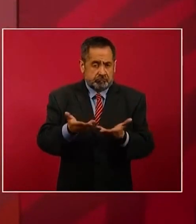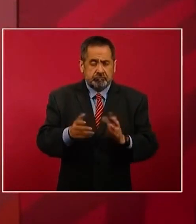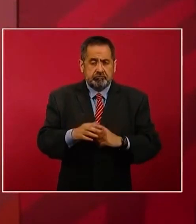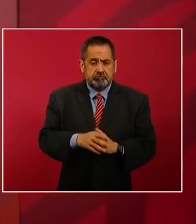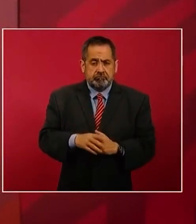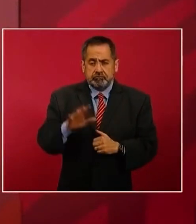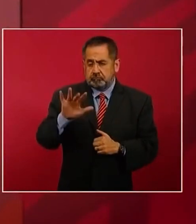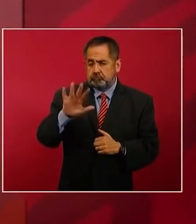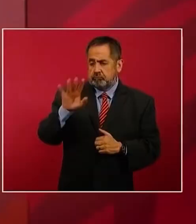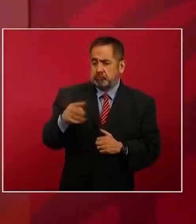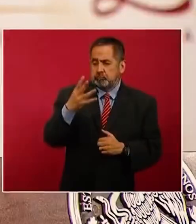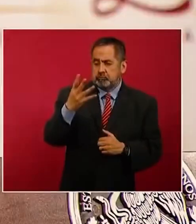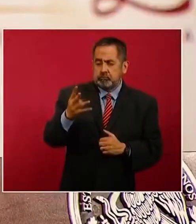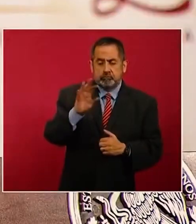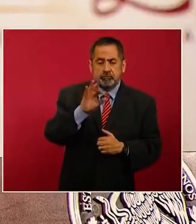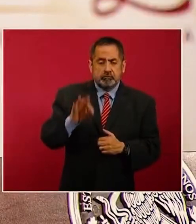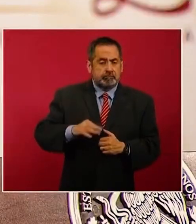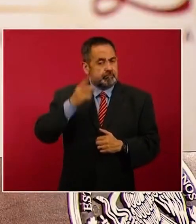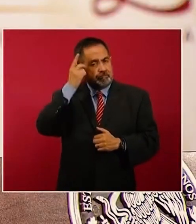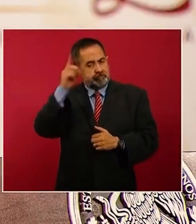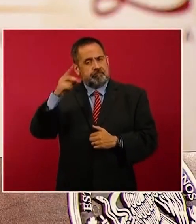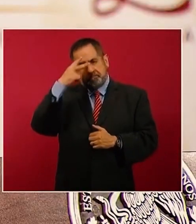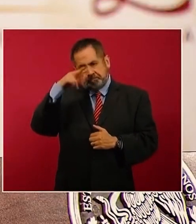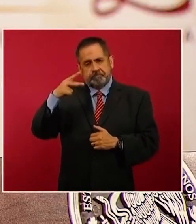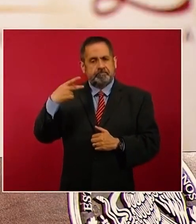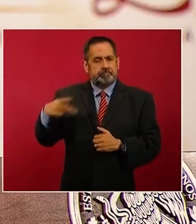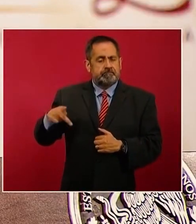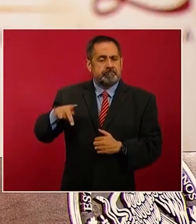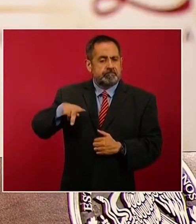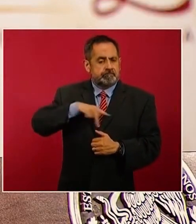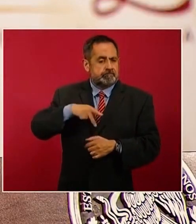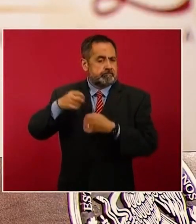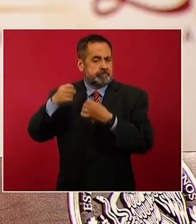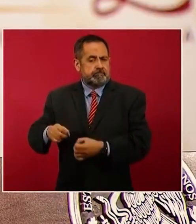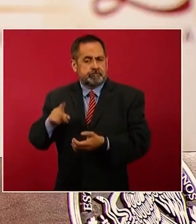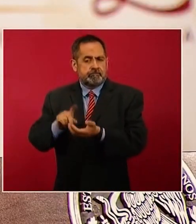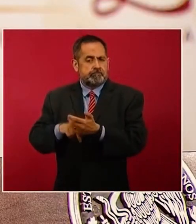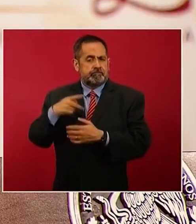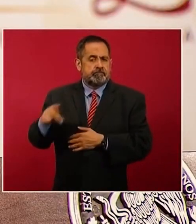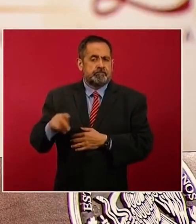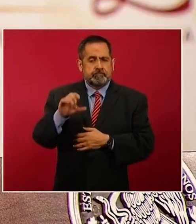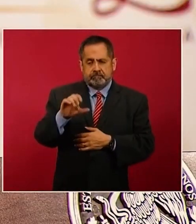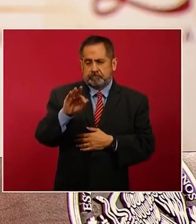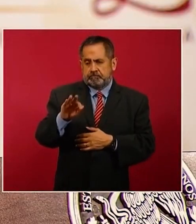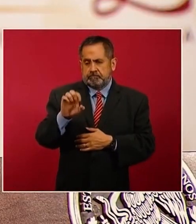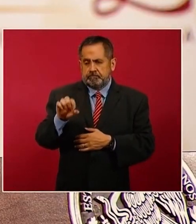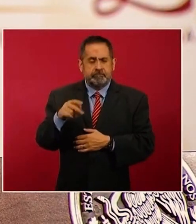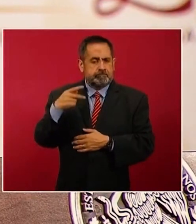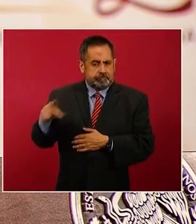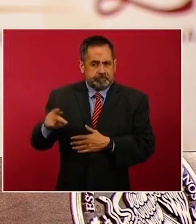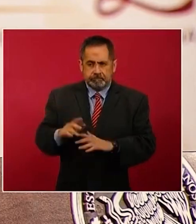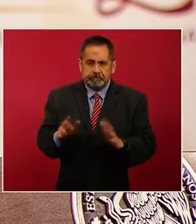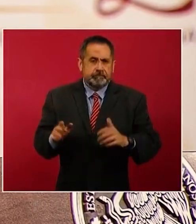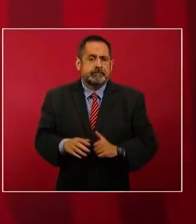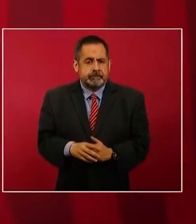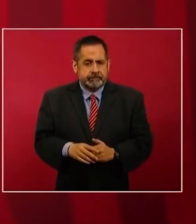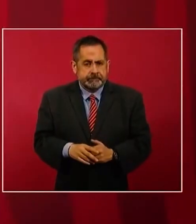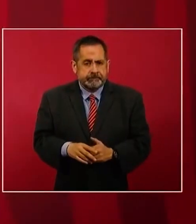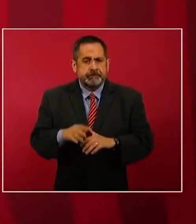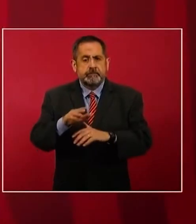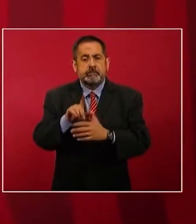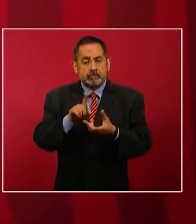El 54% va a quedar reservado a la Comisión Federal de Electricidad. Eso en cuanto